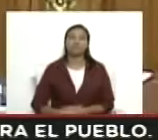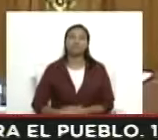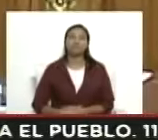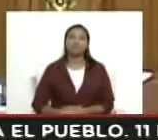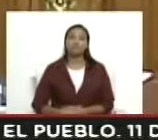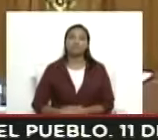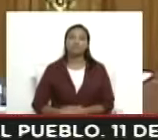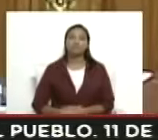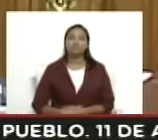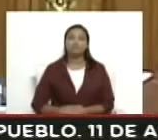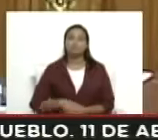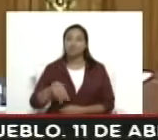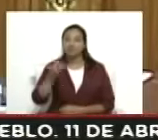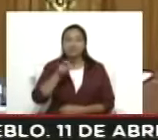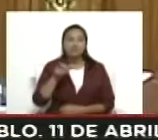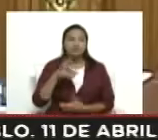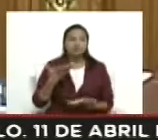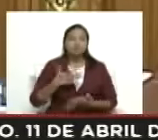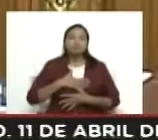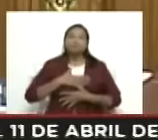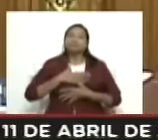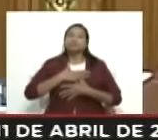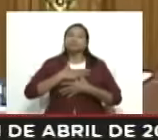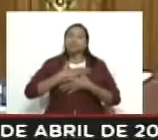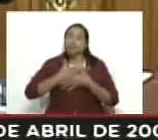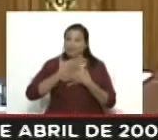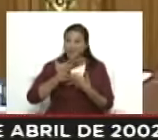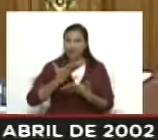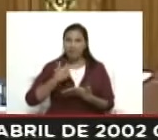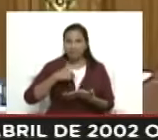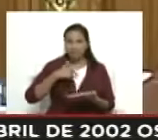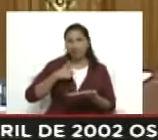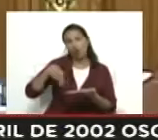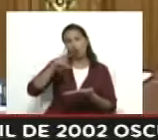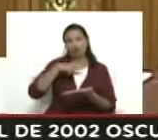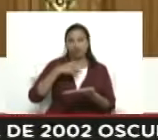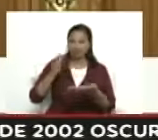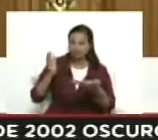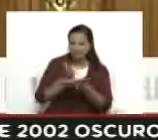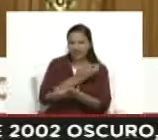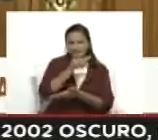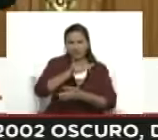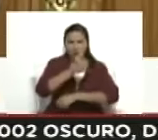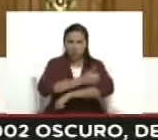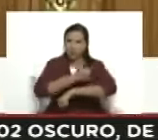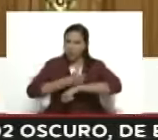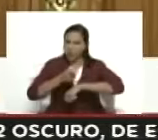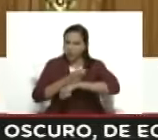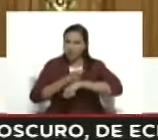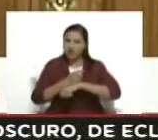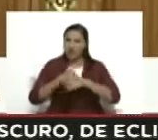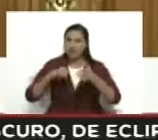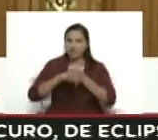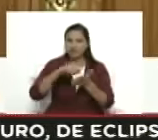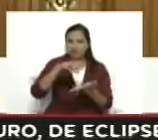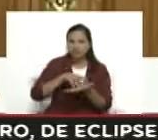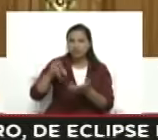Respirando, buscando aire para sacarnos el golpe de la presión nacional e